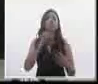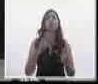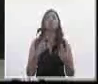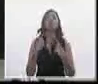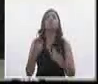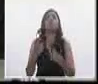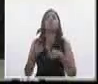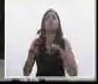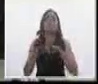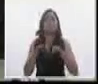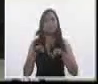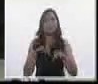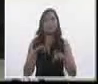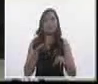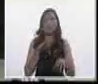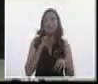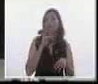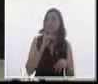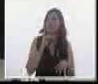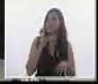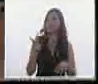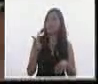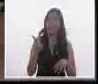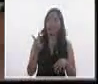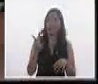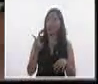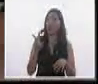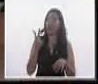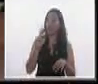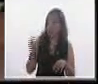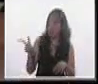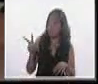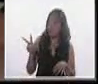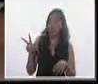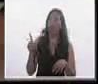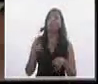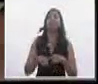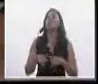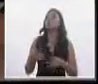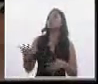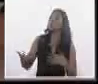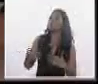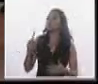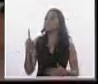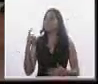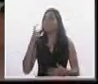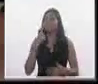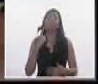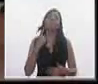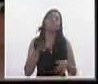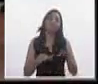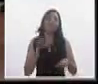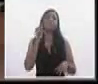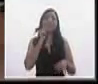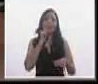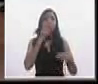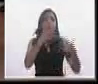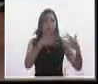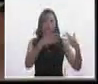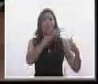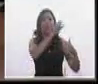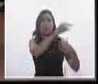eh porque como te ven te tratan Sí bueno También tenemos que decir que hay muchísimas empresas que están